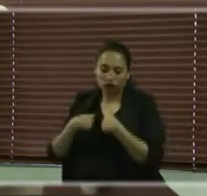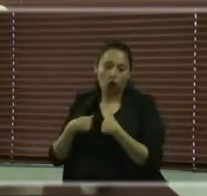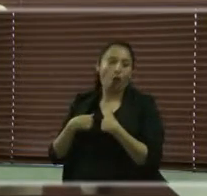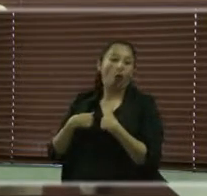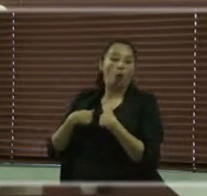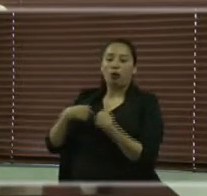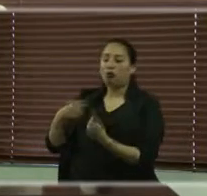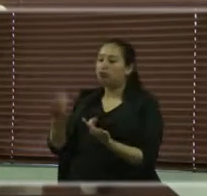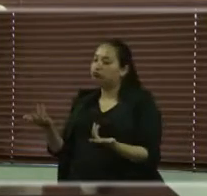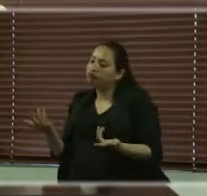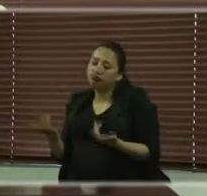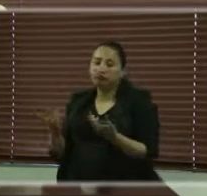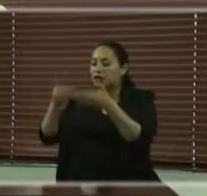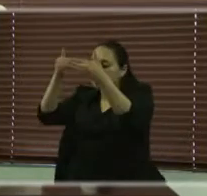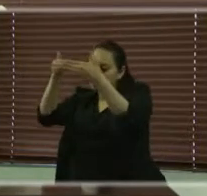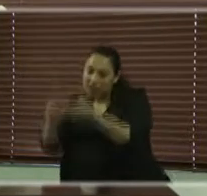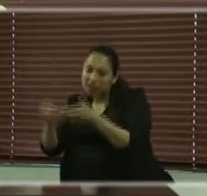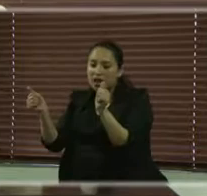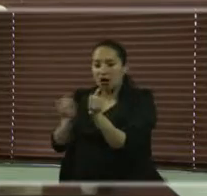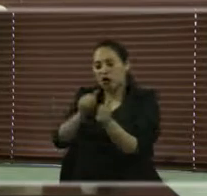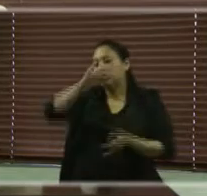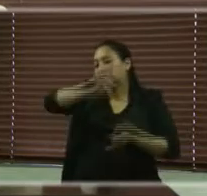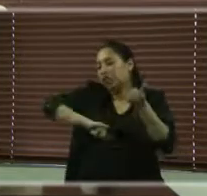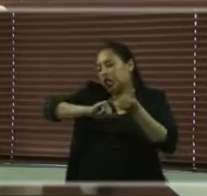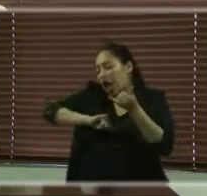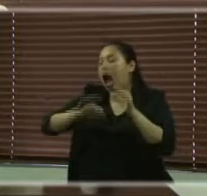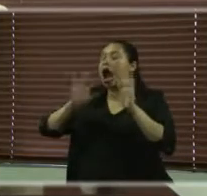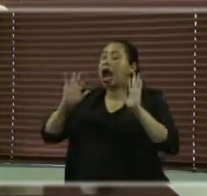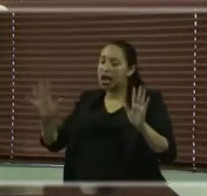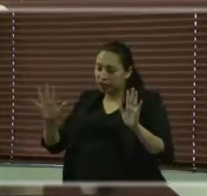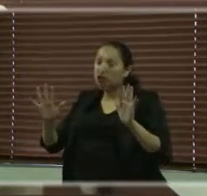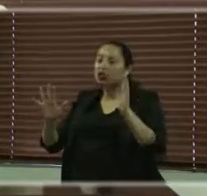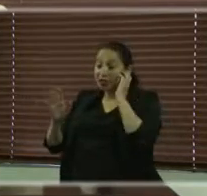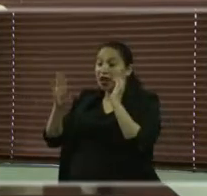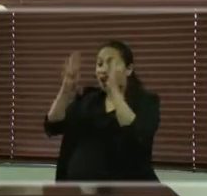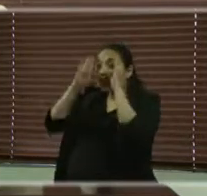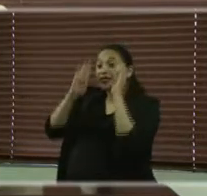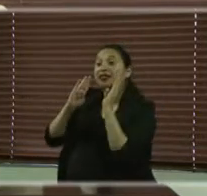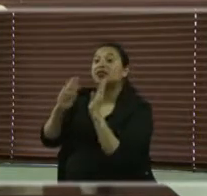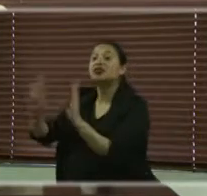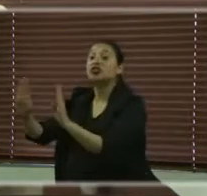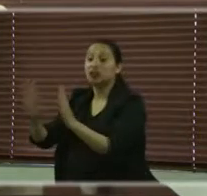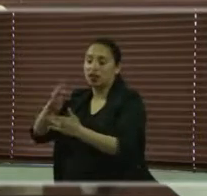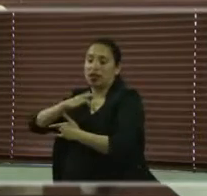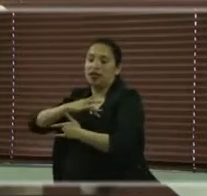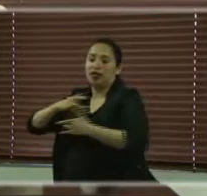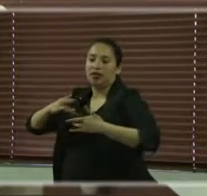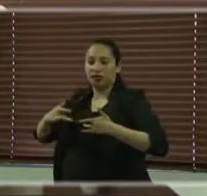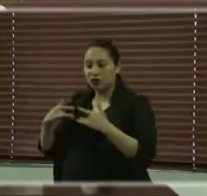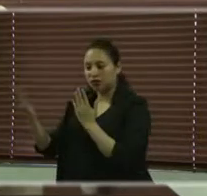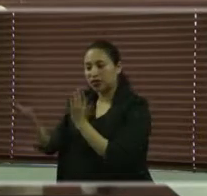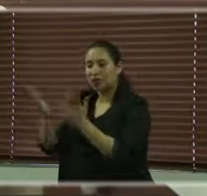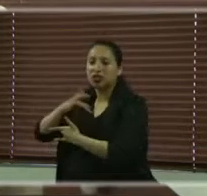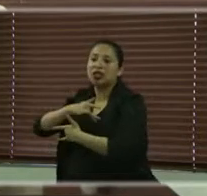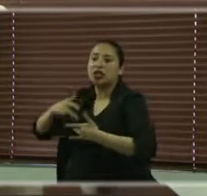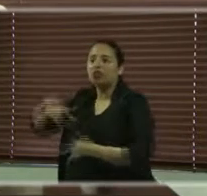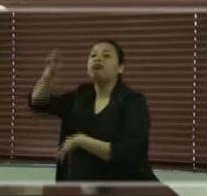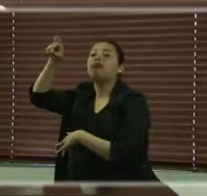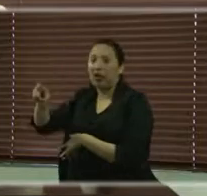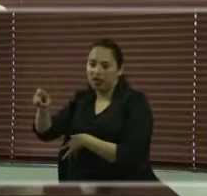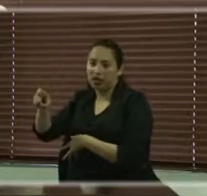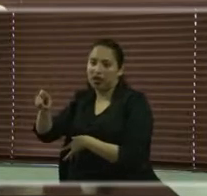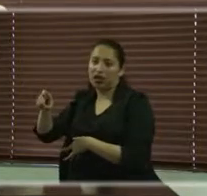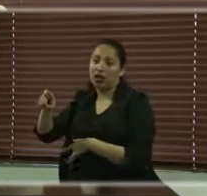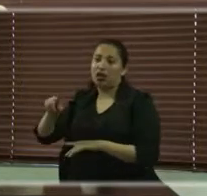que se ha identificado que las personas con discapacidad en general tampoco ha tenido acceso a este tipo de servicios ni información